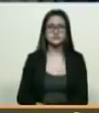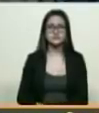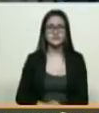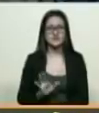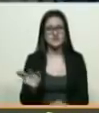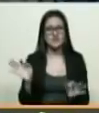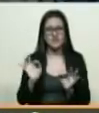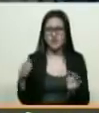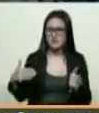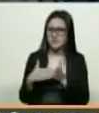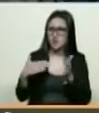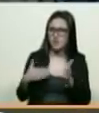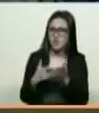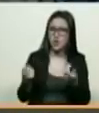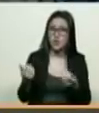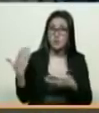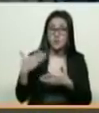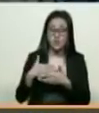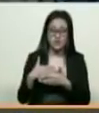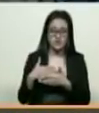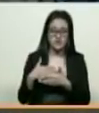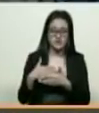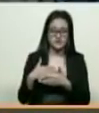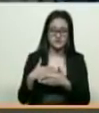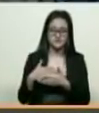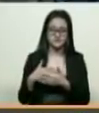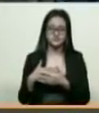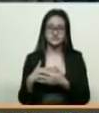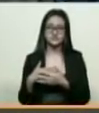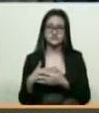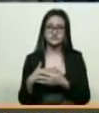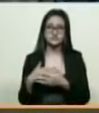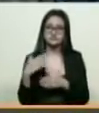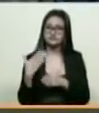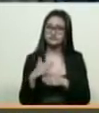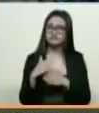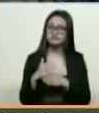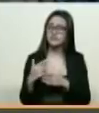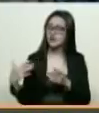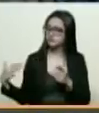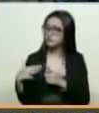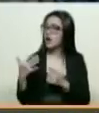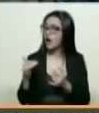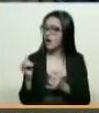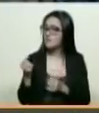de persecución financiera, aún así está llegando materia prima